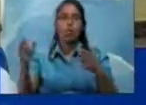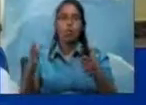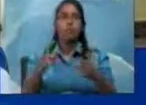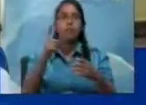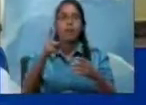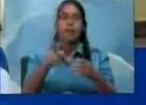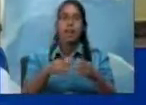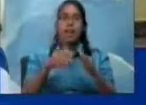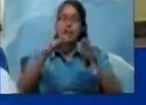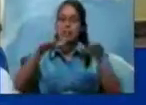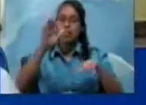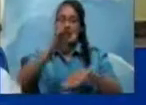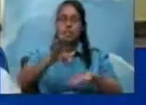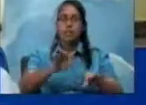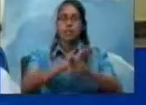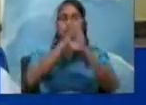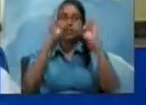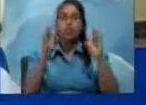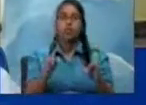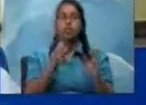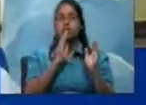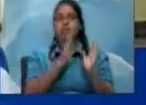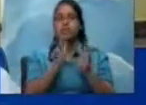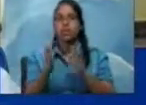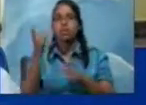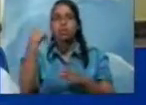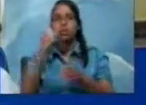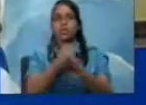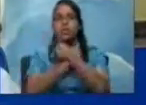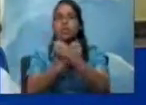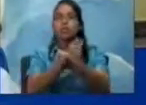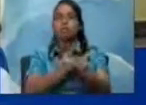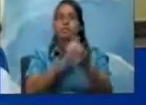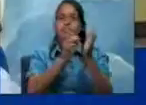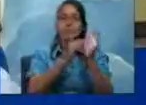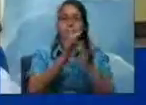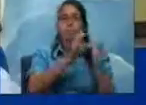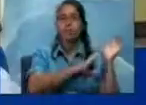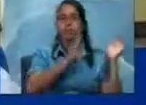la está formada por el amor de